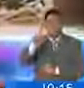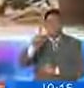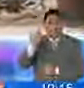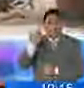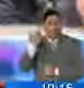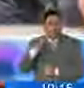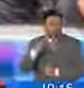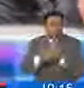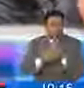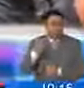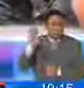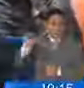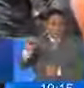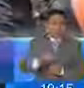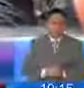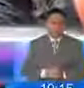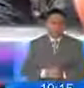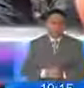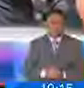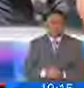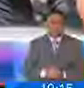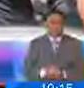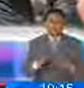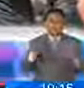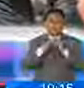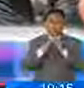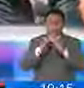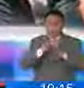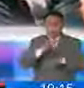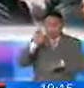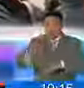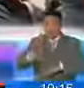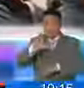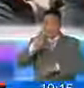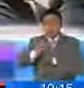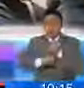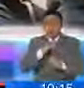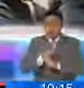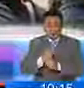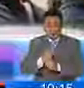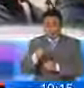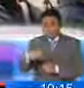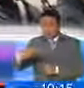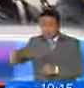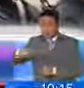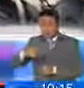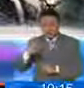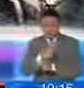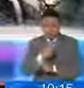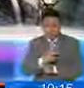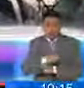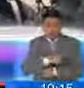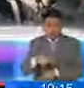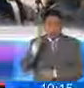anomalía. Dejar abandonada una casa 30 años y convertirlo en un riesgo para la vecindad, en realidad, que es muy